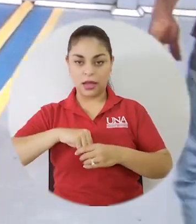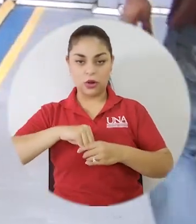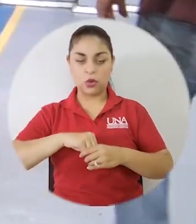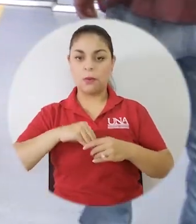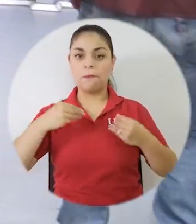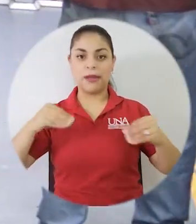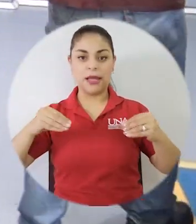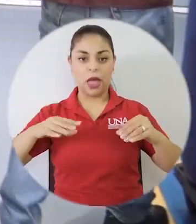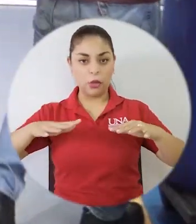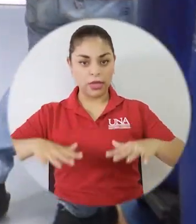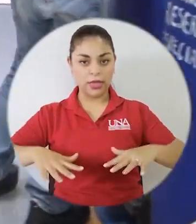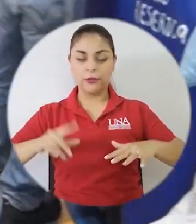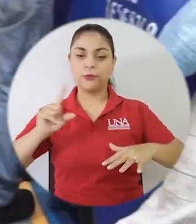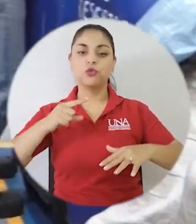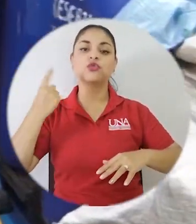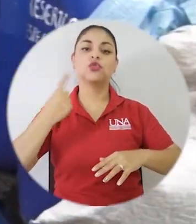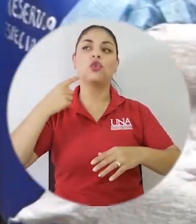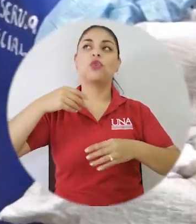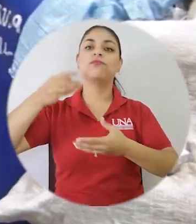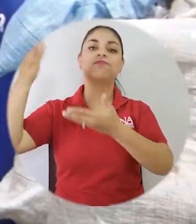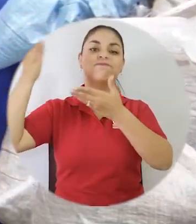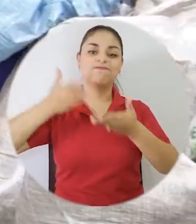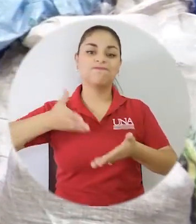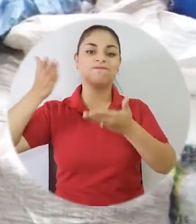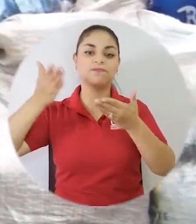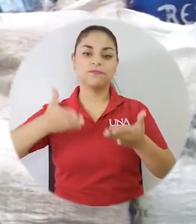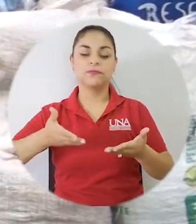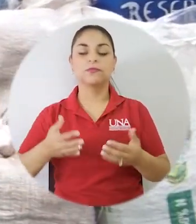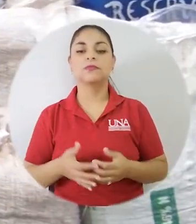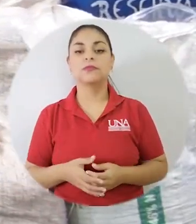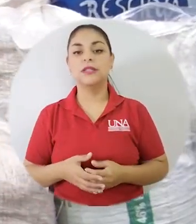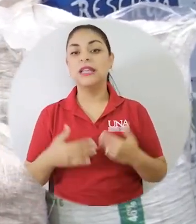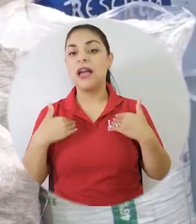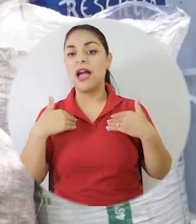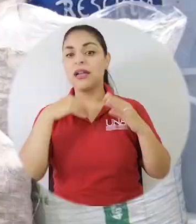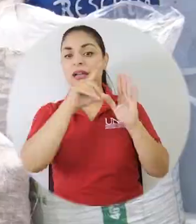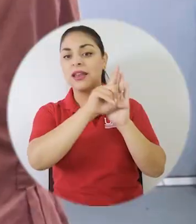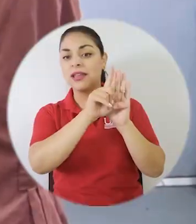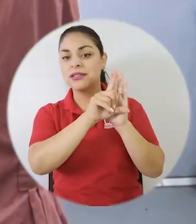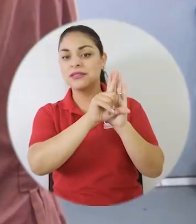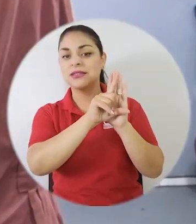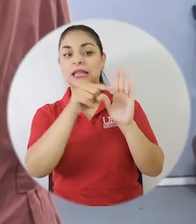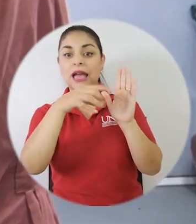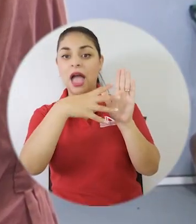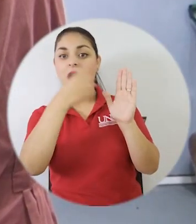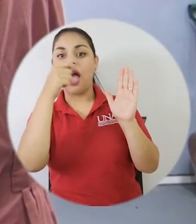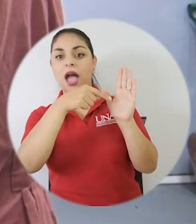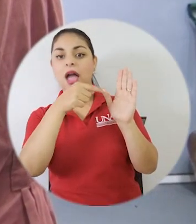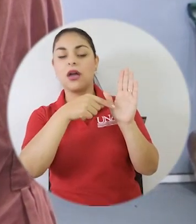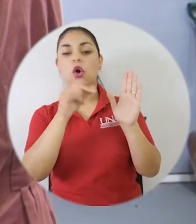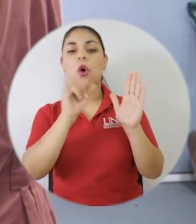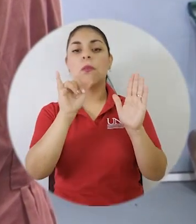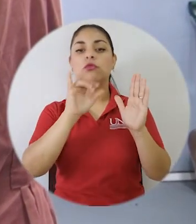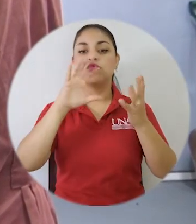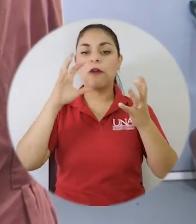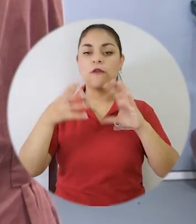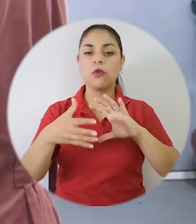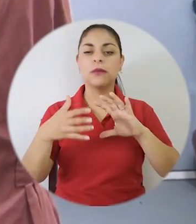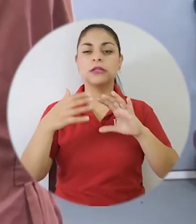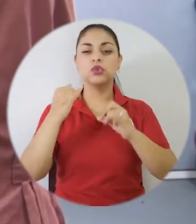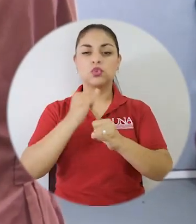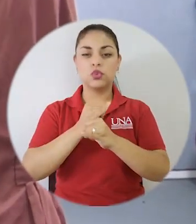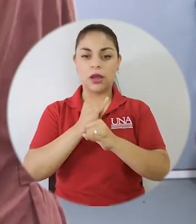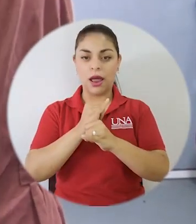sector exportador. Y entonces hay una serie de leyes que se toman como reformas institucionales de cambio de